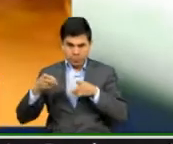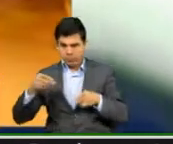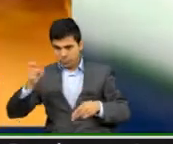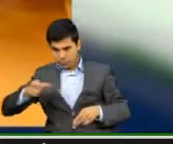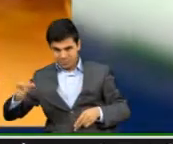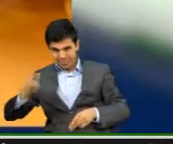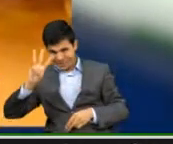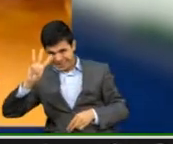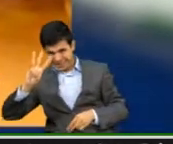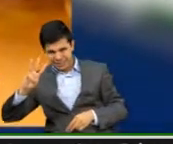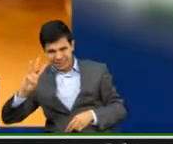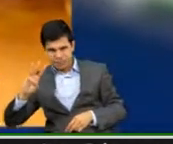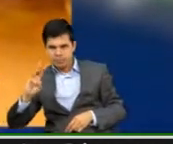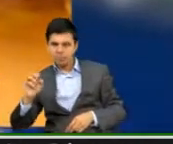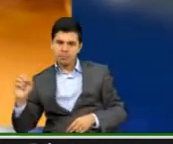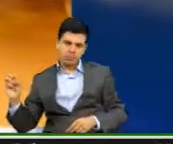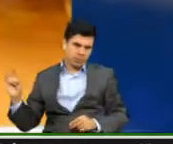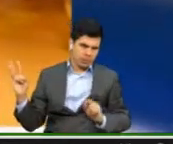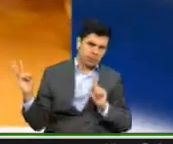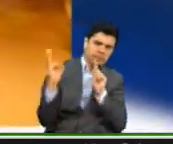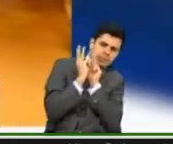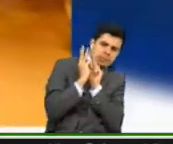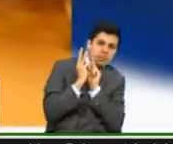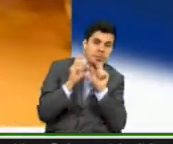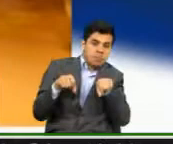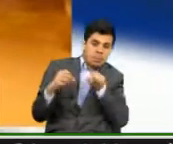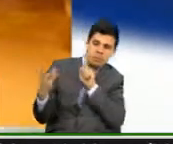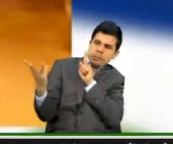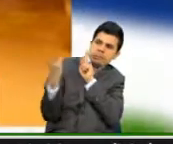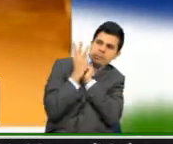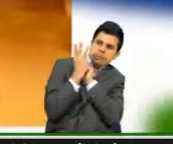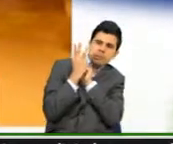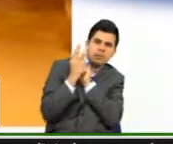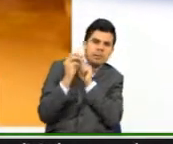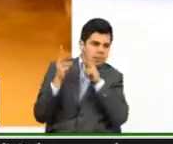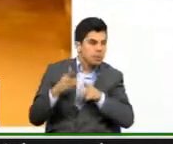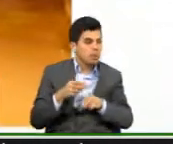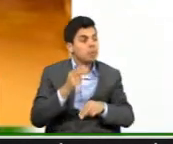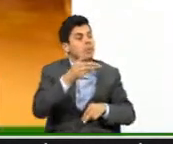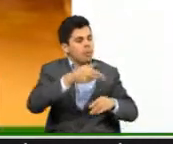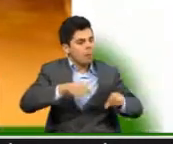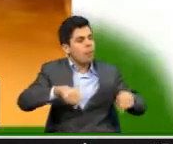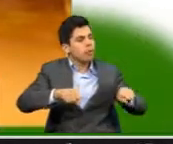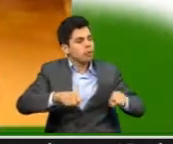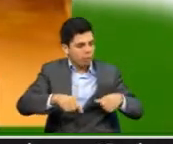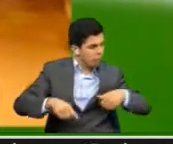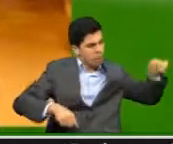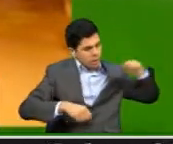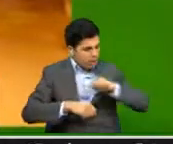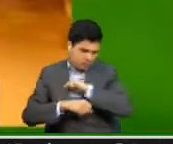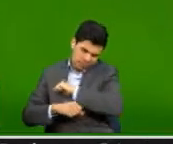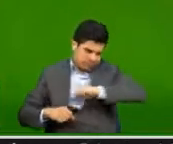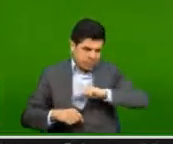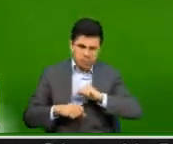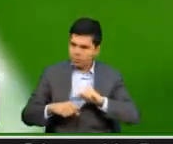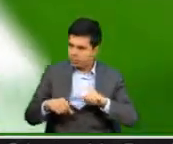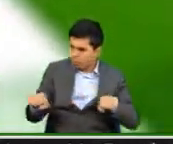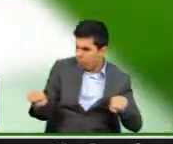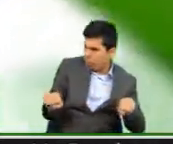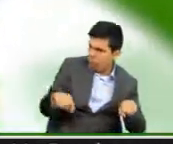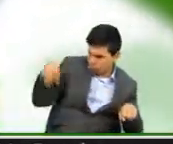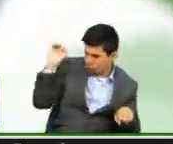3 sujetos. Uno de ellos al parecer intentó hurtarle la moto y otro de